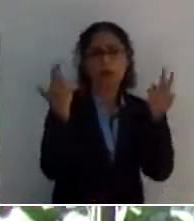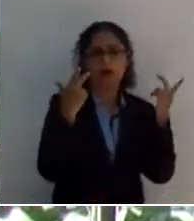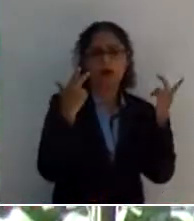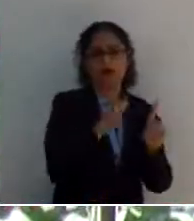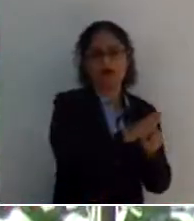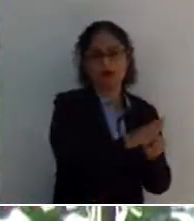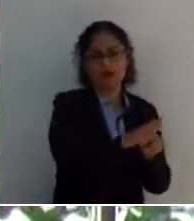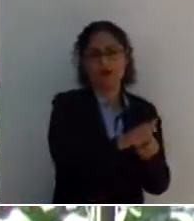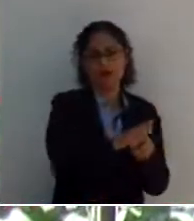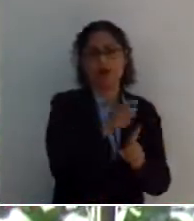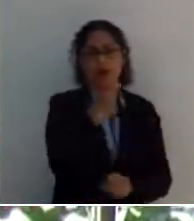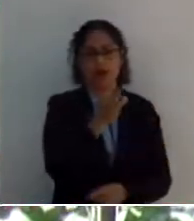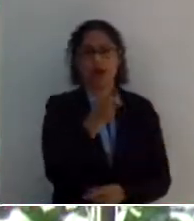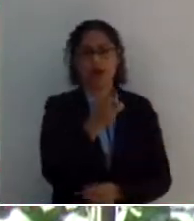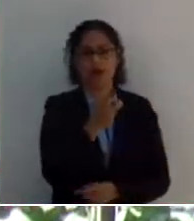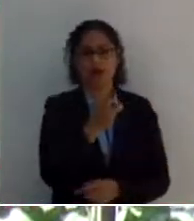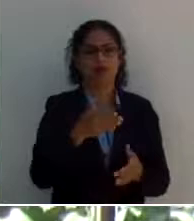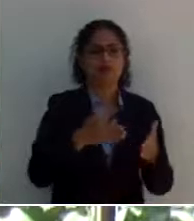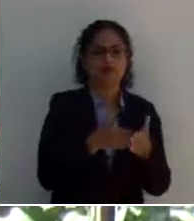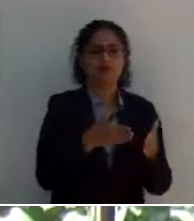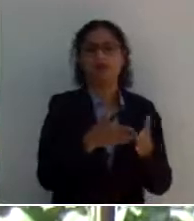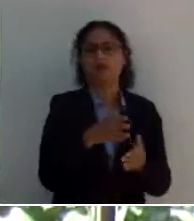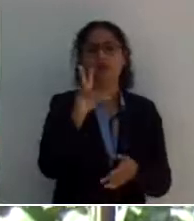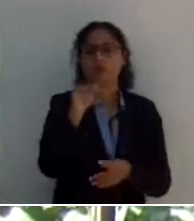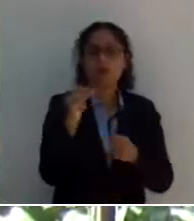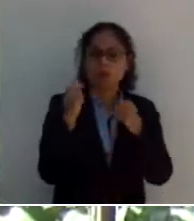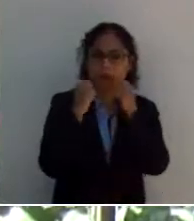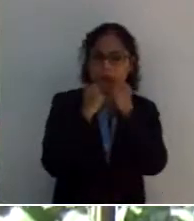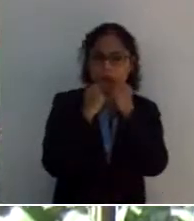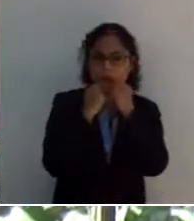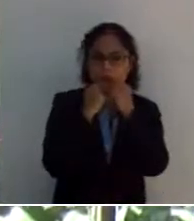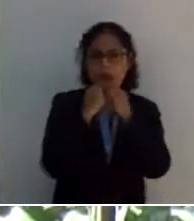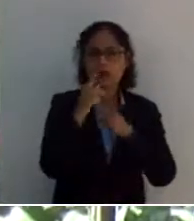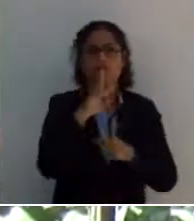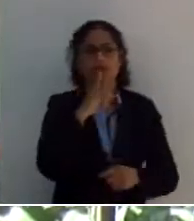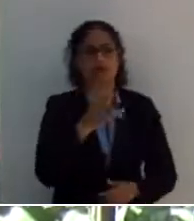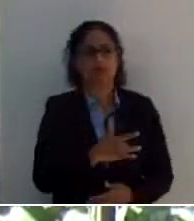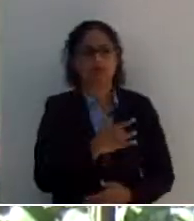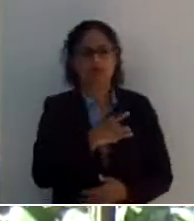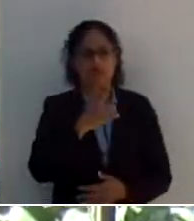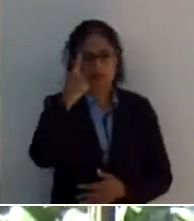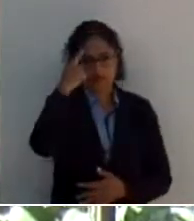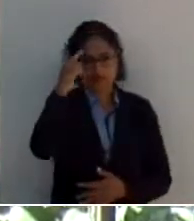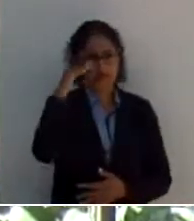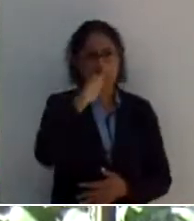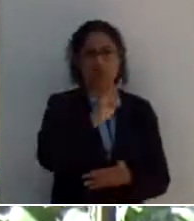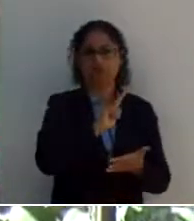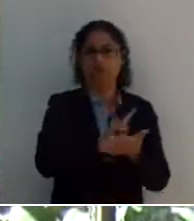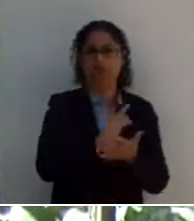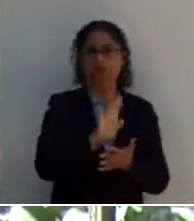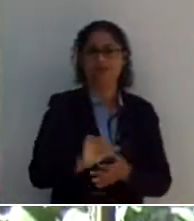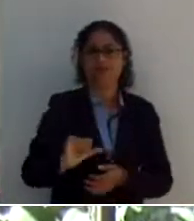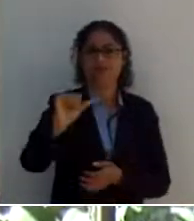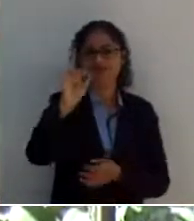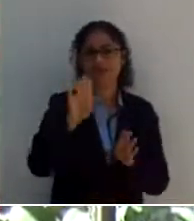es la limitante, sino lo que los mueve es la misión superior